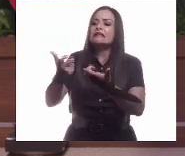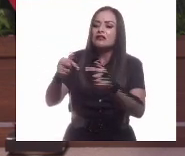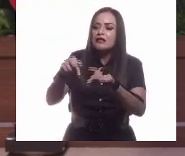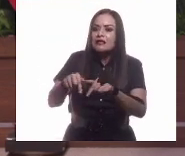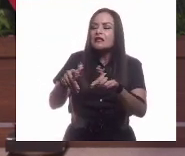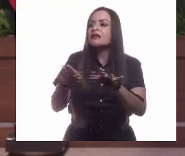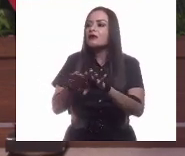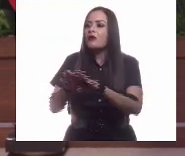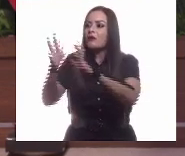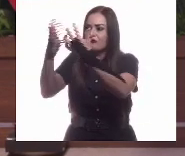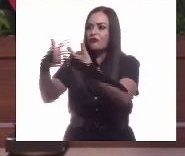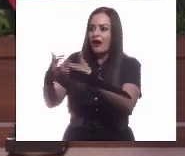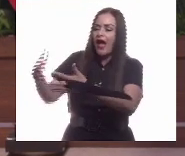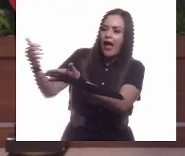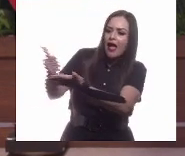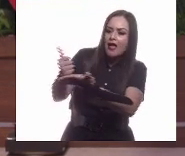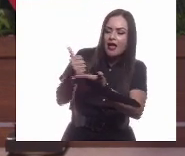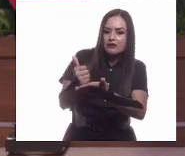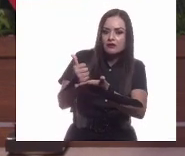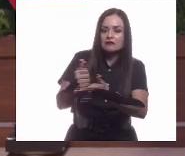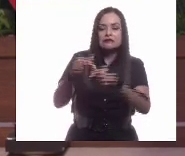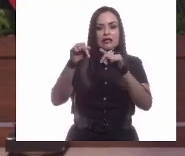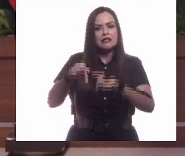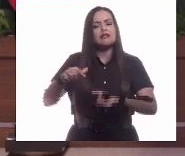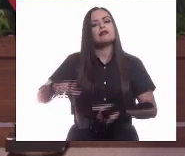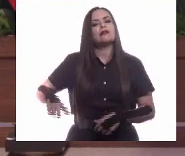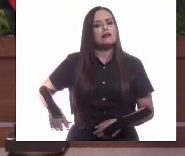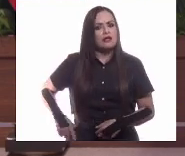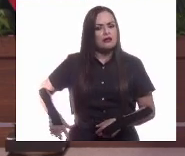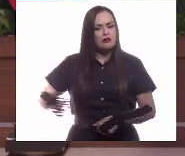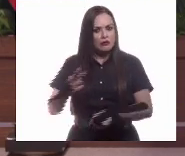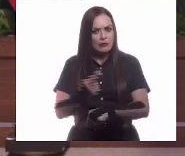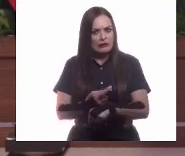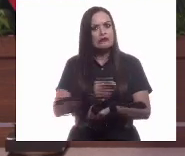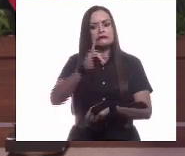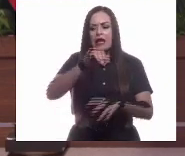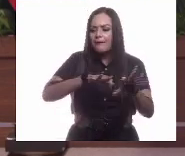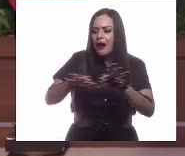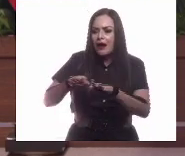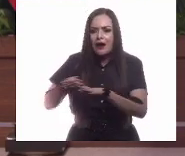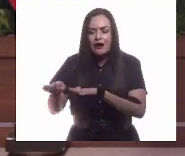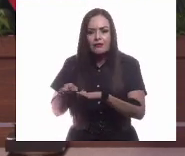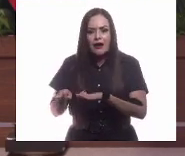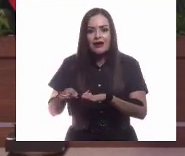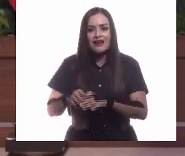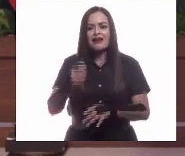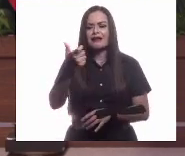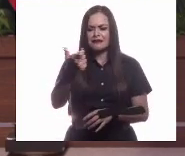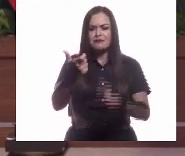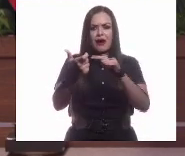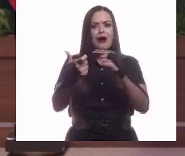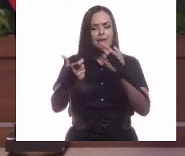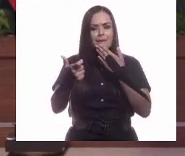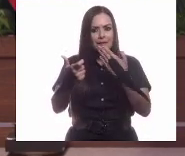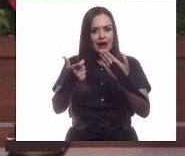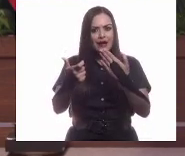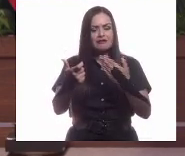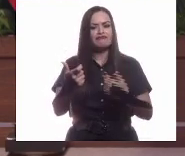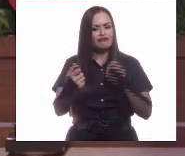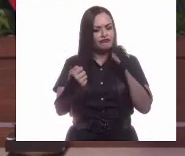del sector privado. Tenemos un gobierno más compacto, ágil, eficiente. Nuestras finanzas son sanas y son